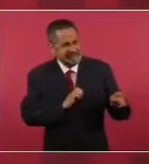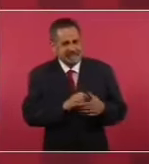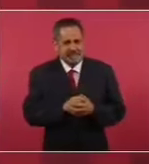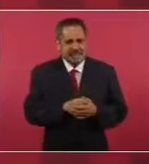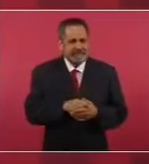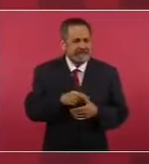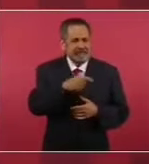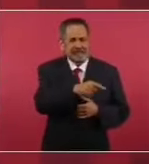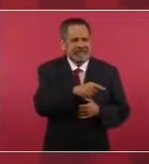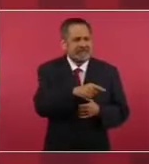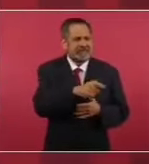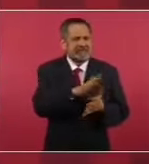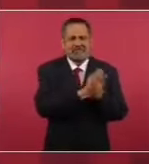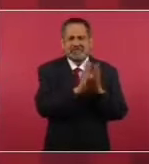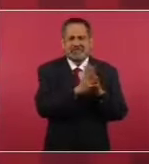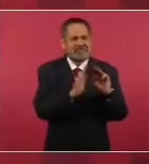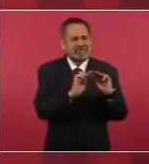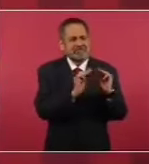gansteril.